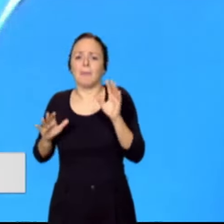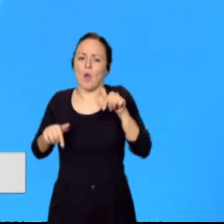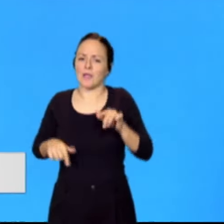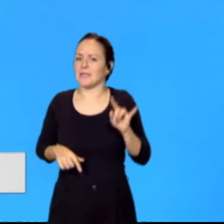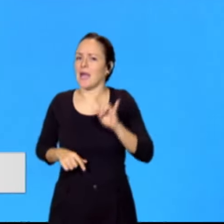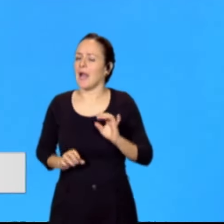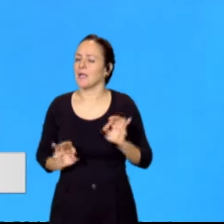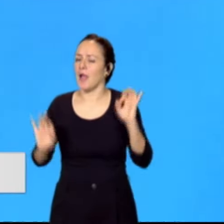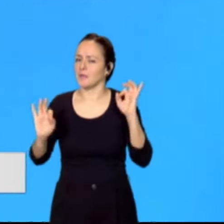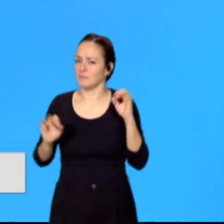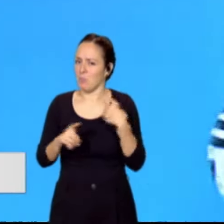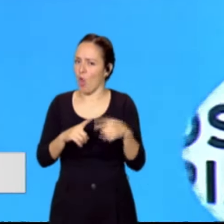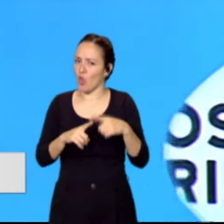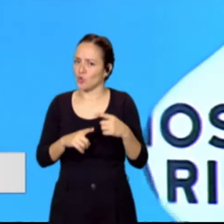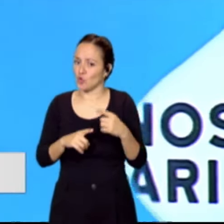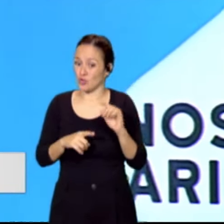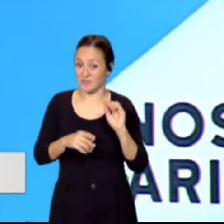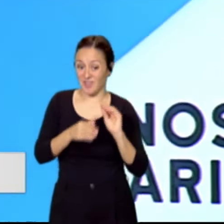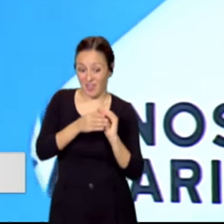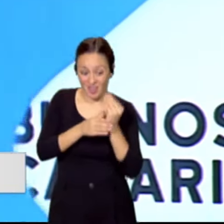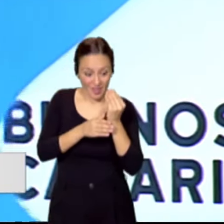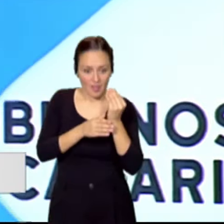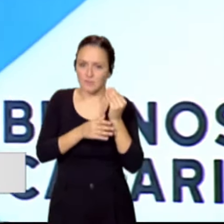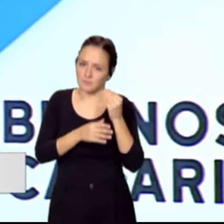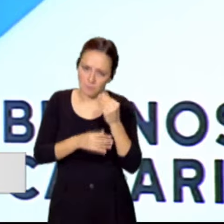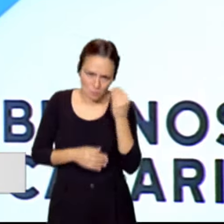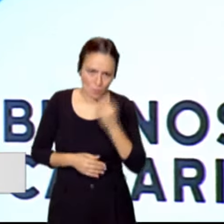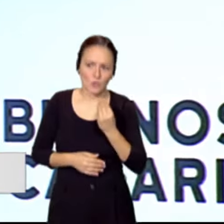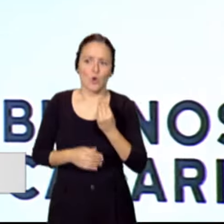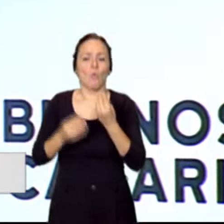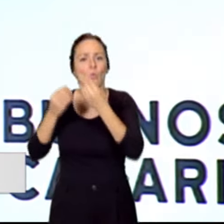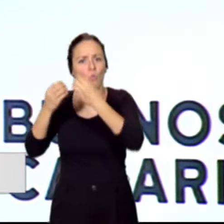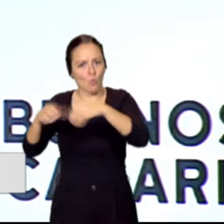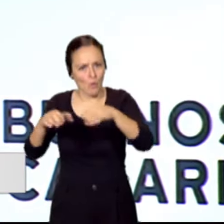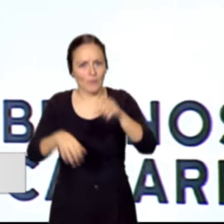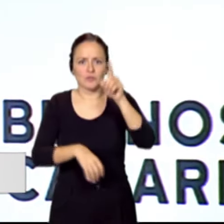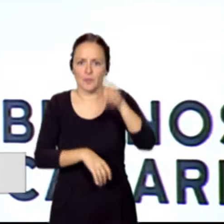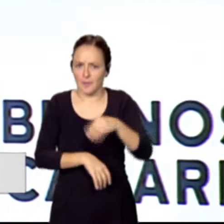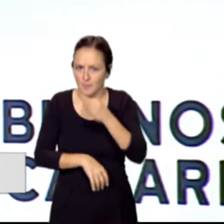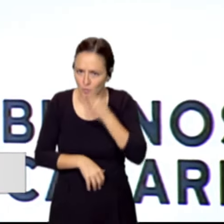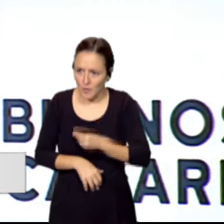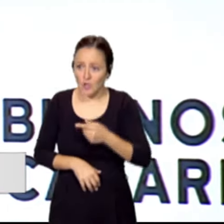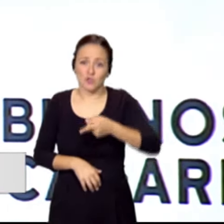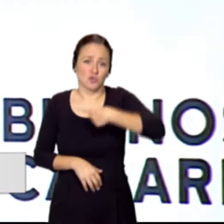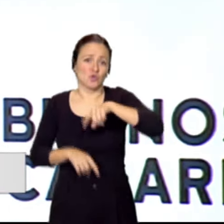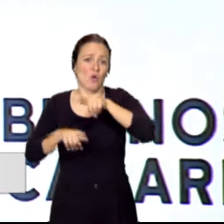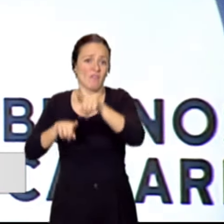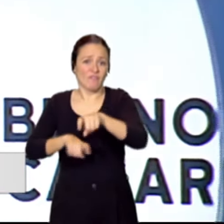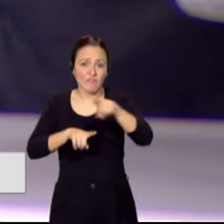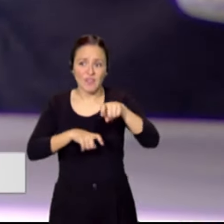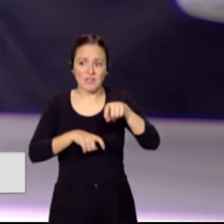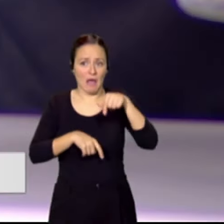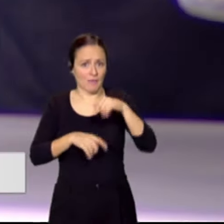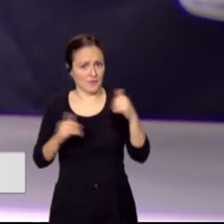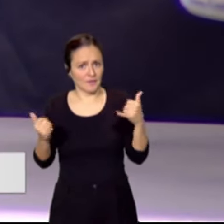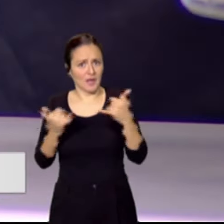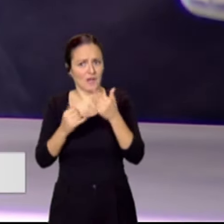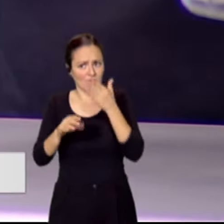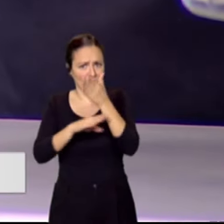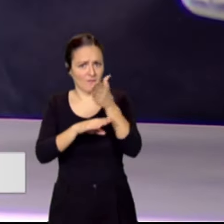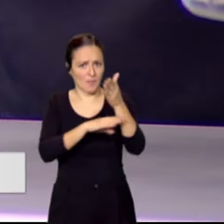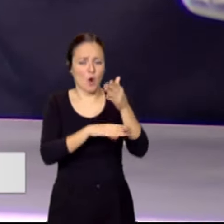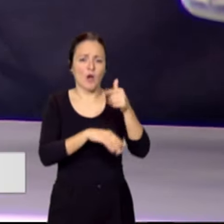muy buena materia prima eh Hay muy buenos huevos nosotros nos vamos a las fincas eh diferentes fincas que hay en la isla de tenerife trabajamos con